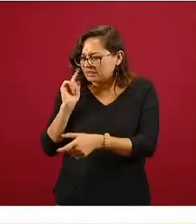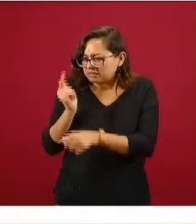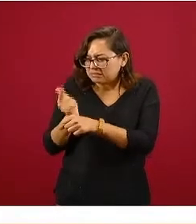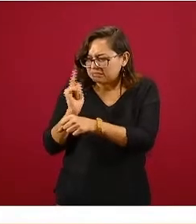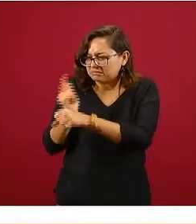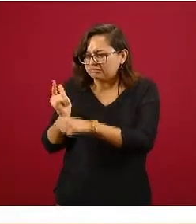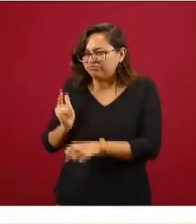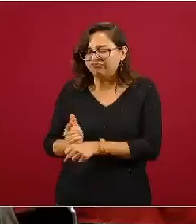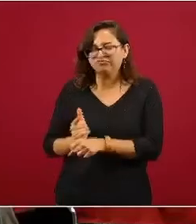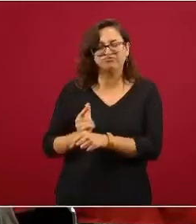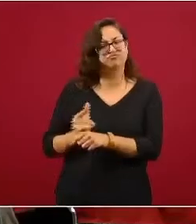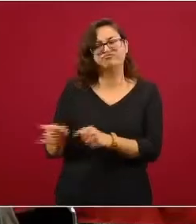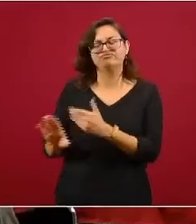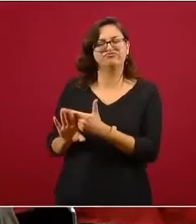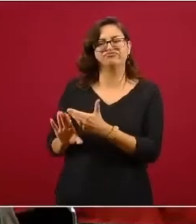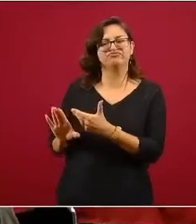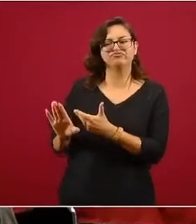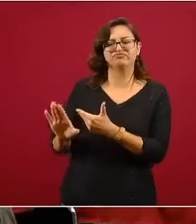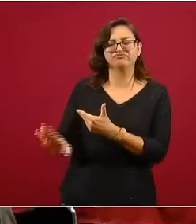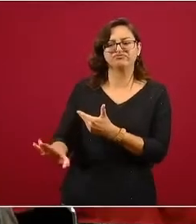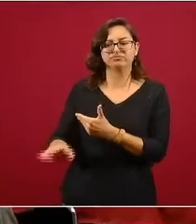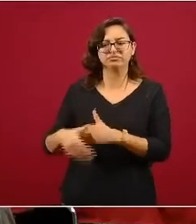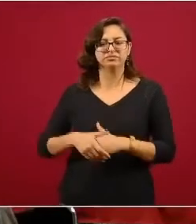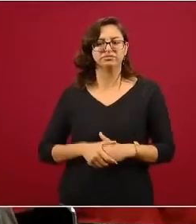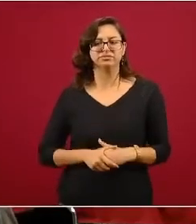bebidas. Siguiente.